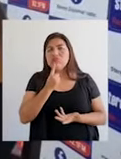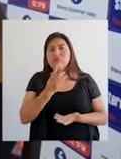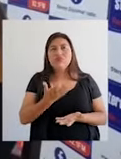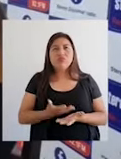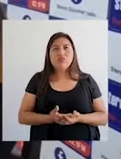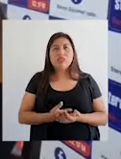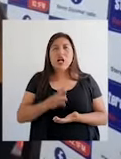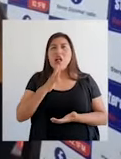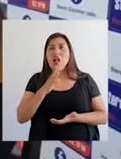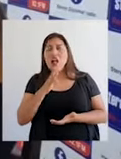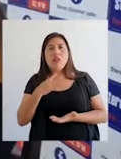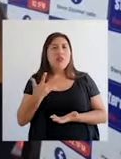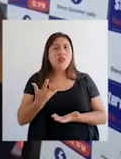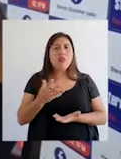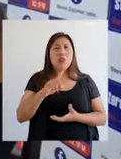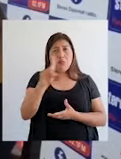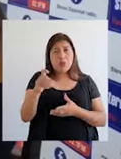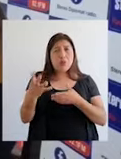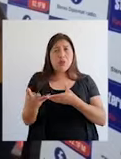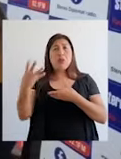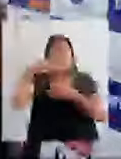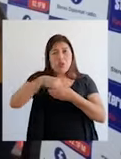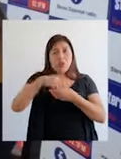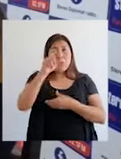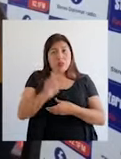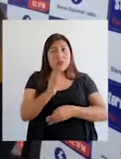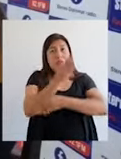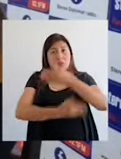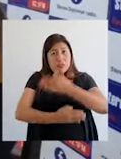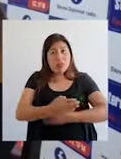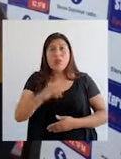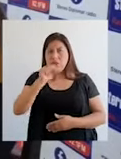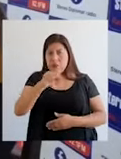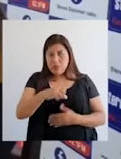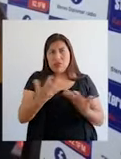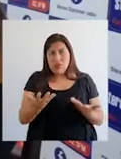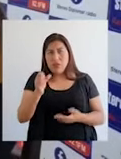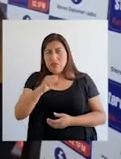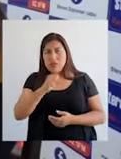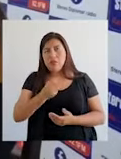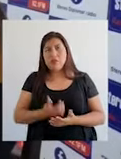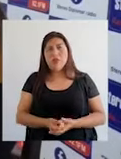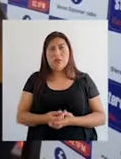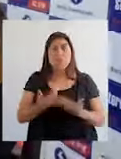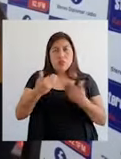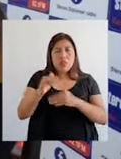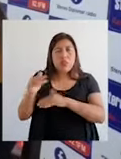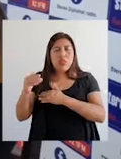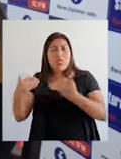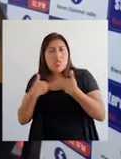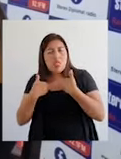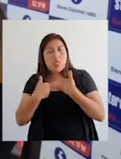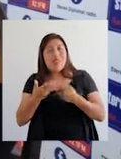sordera, no habla, etcétera. ¿Todos ellos están dentro de la persona con discapacidad? Sí, efectivamente. Cuando uno ya tiene una limitación,